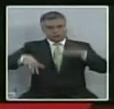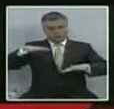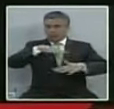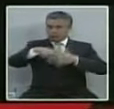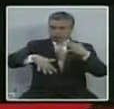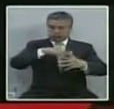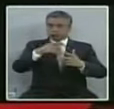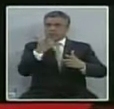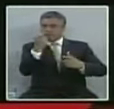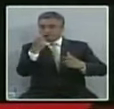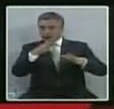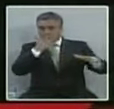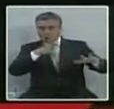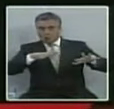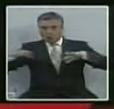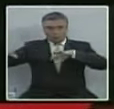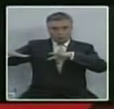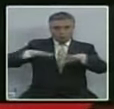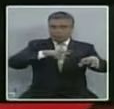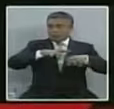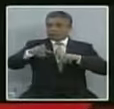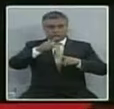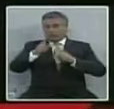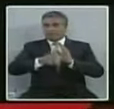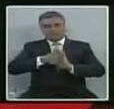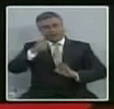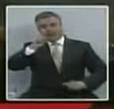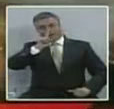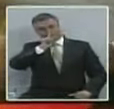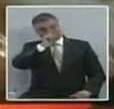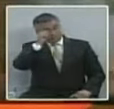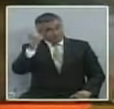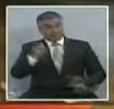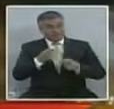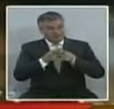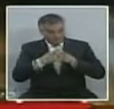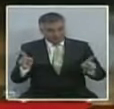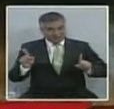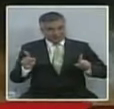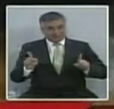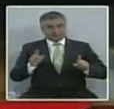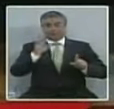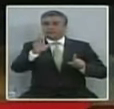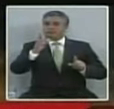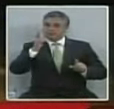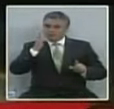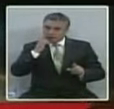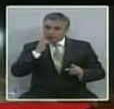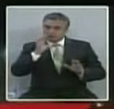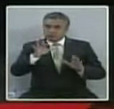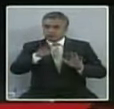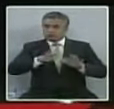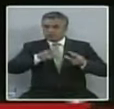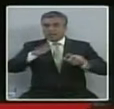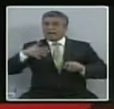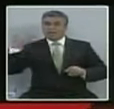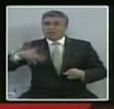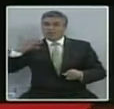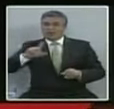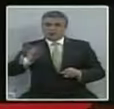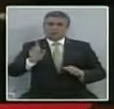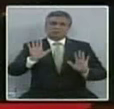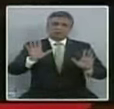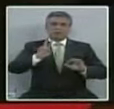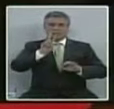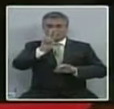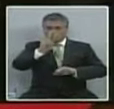desordenado, con velocidades de la corriente que son superiores a lo que estamos acostumbrados y probablemente quizás no hayan amplitudes o alturas de tsunami relevante